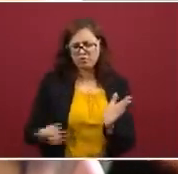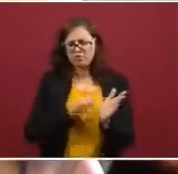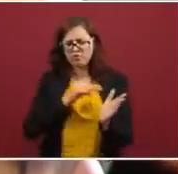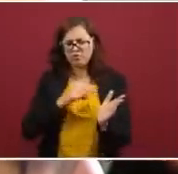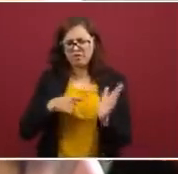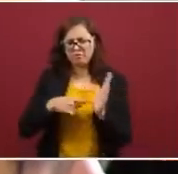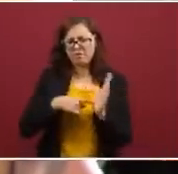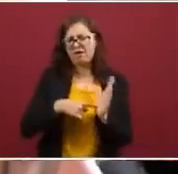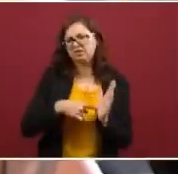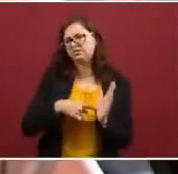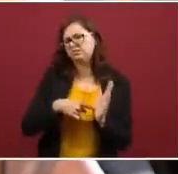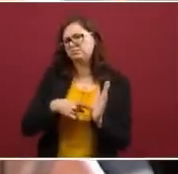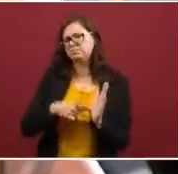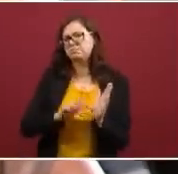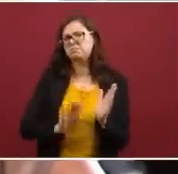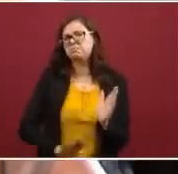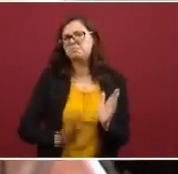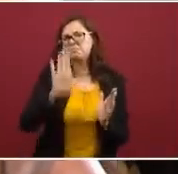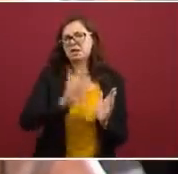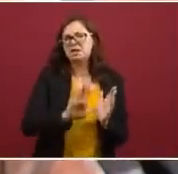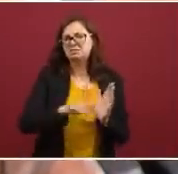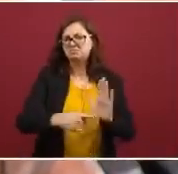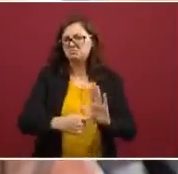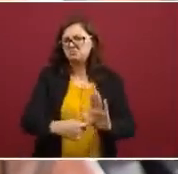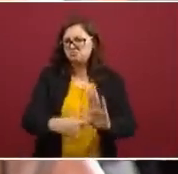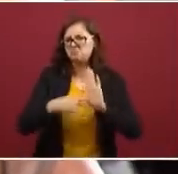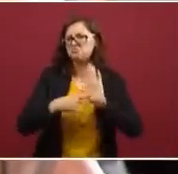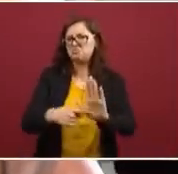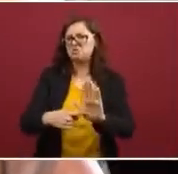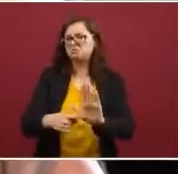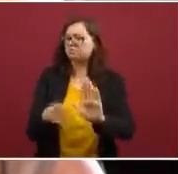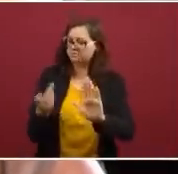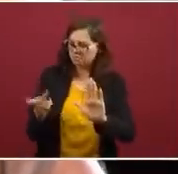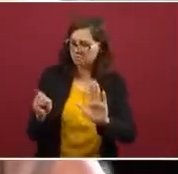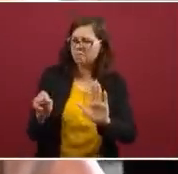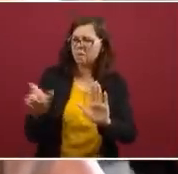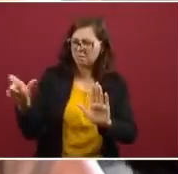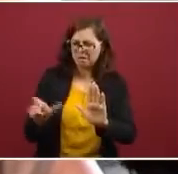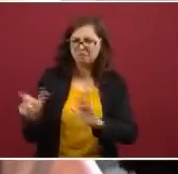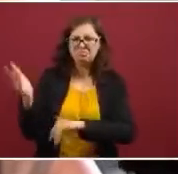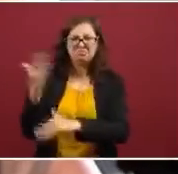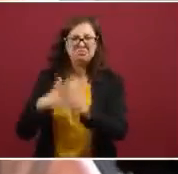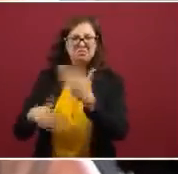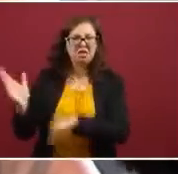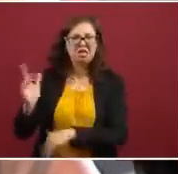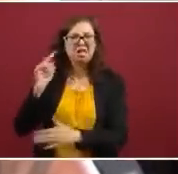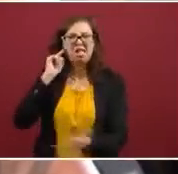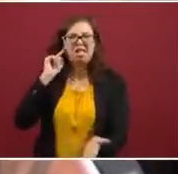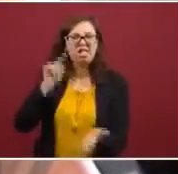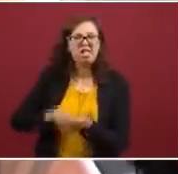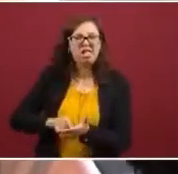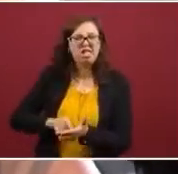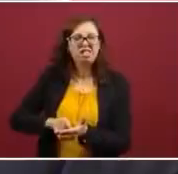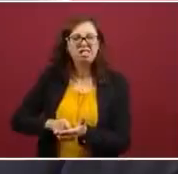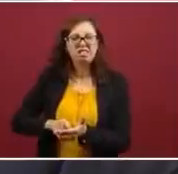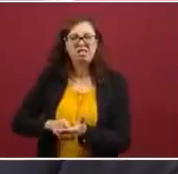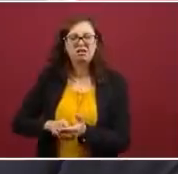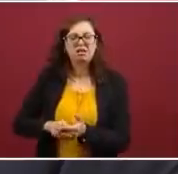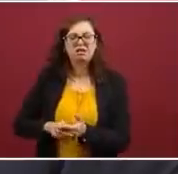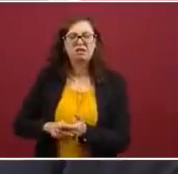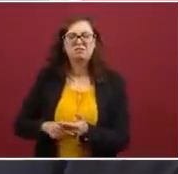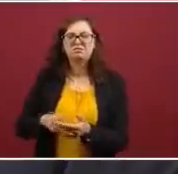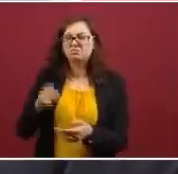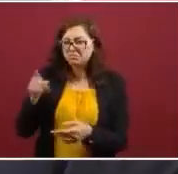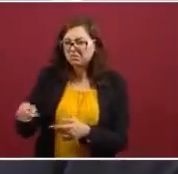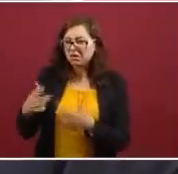no creen que Pemex pueda levantarse, que Pemex pueda construir